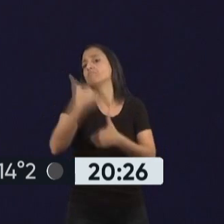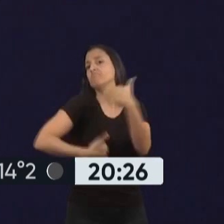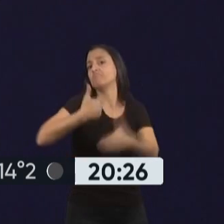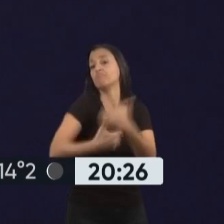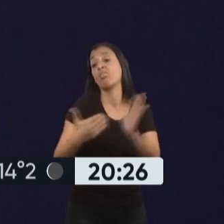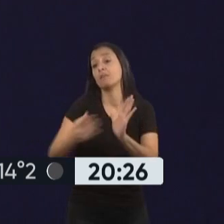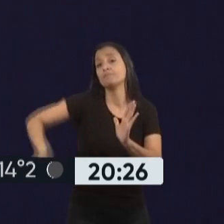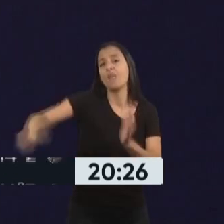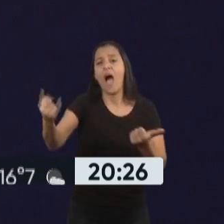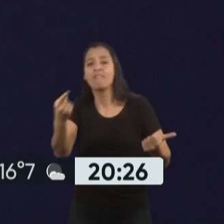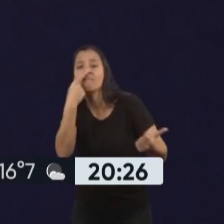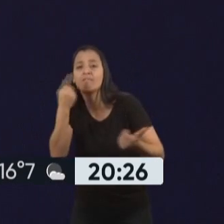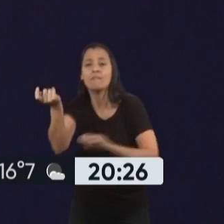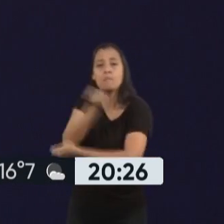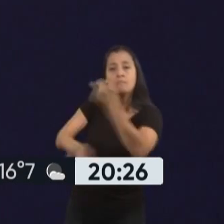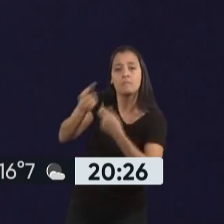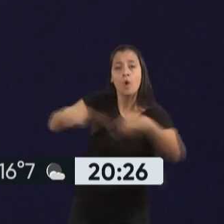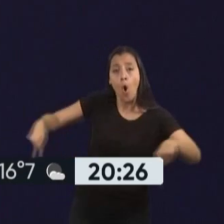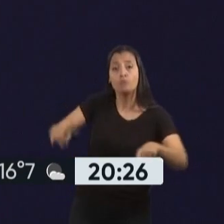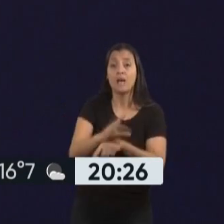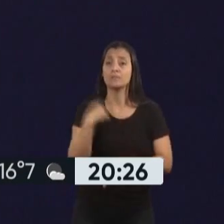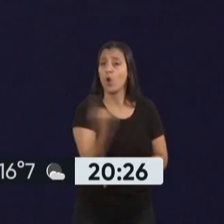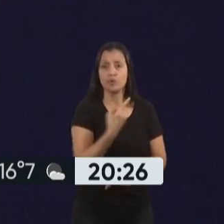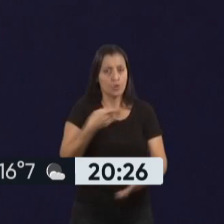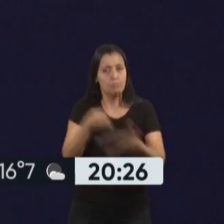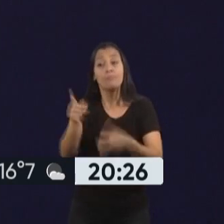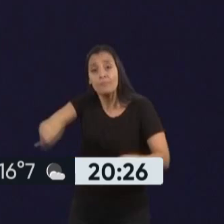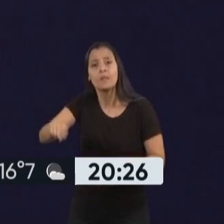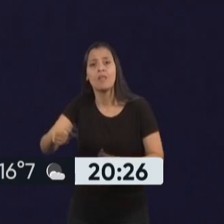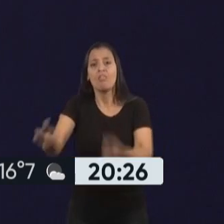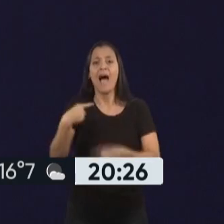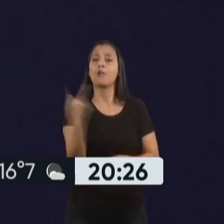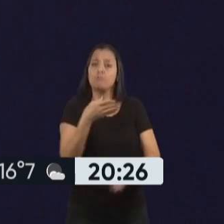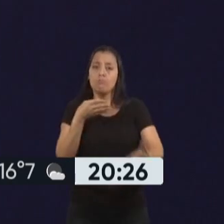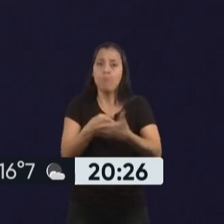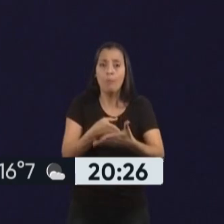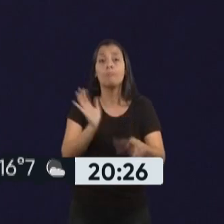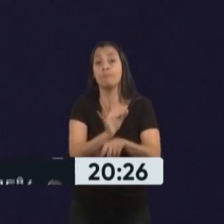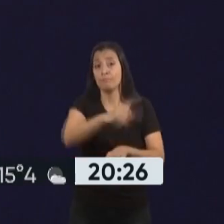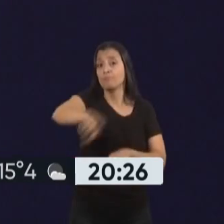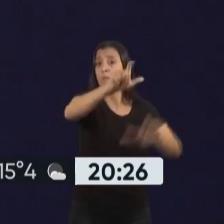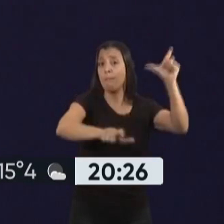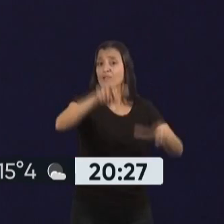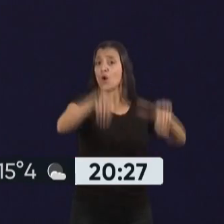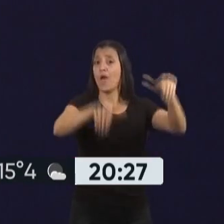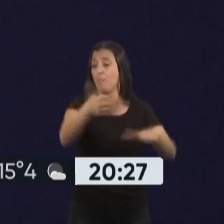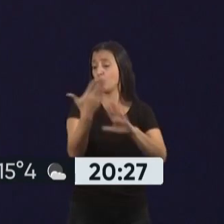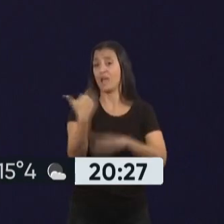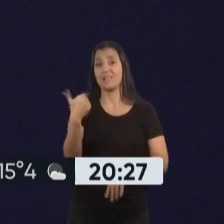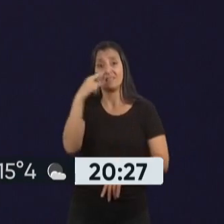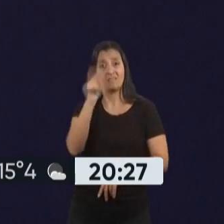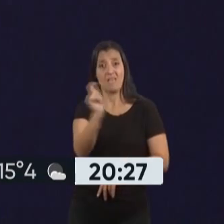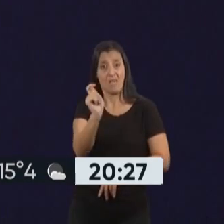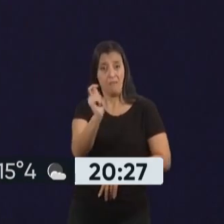por intereses propios, que el gobierno avance en lo que, o por lo que la gente lo votó hace 7 meses